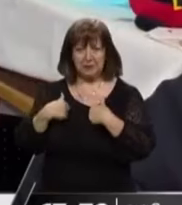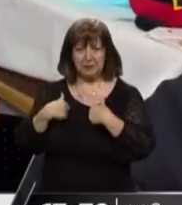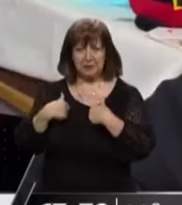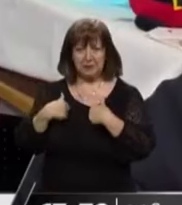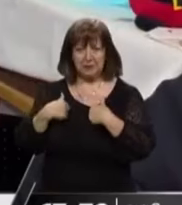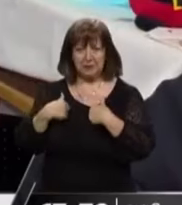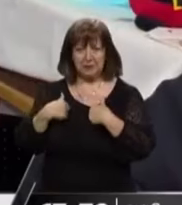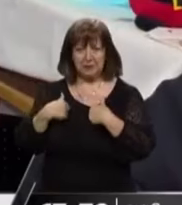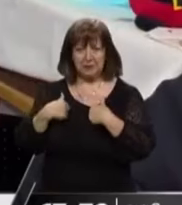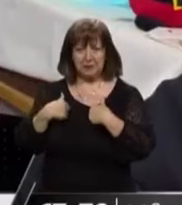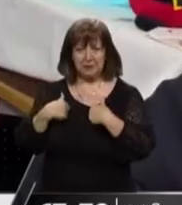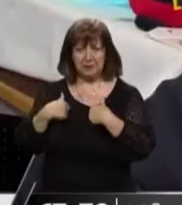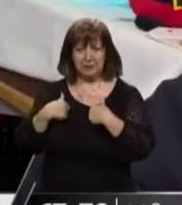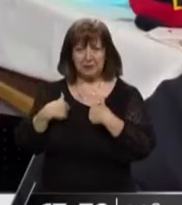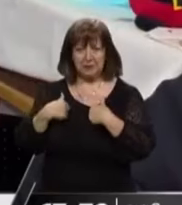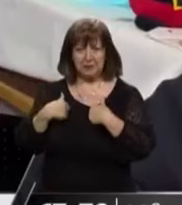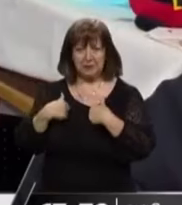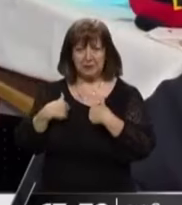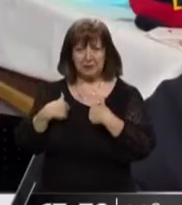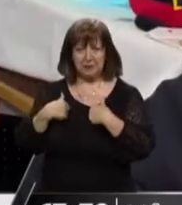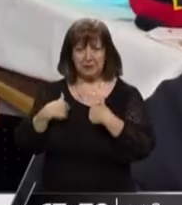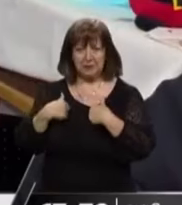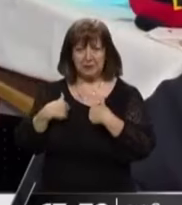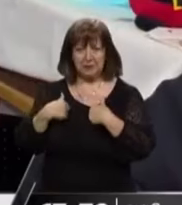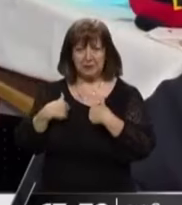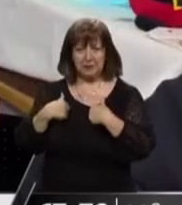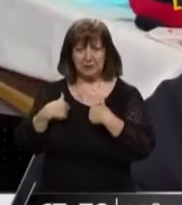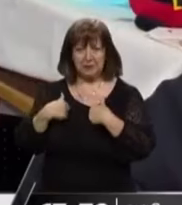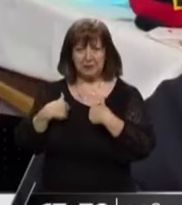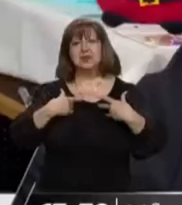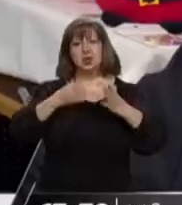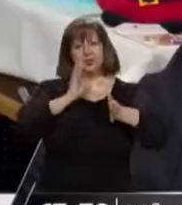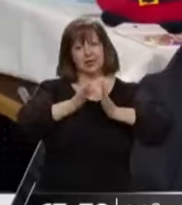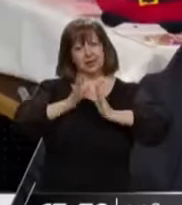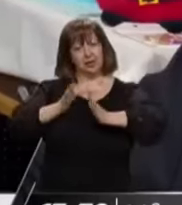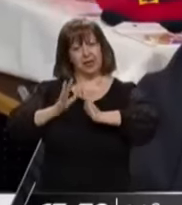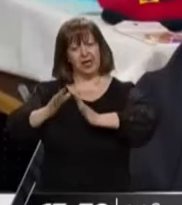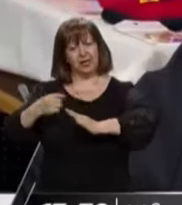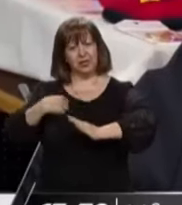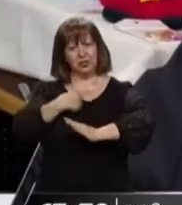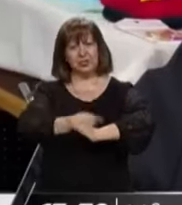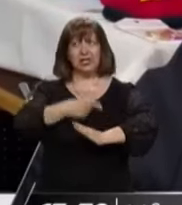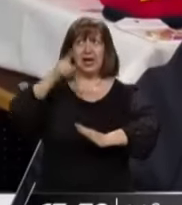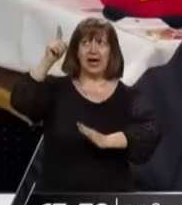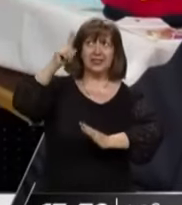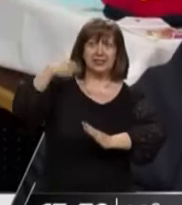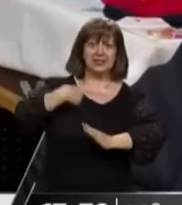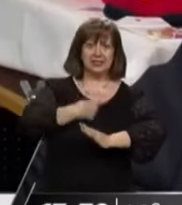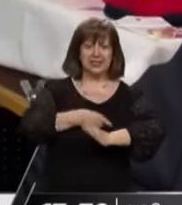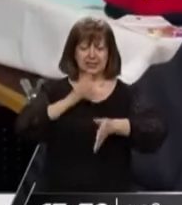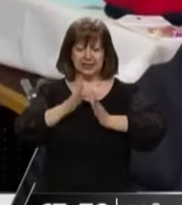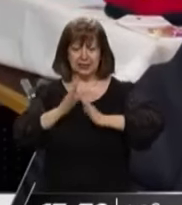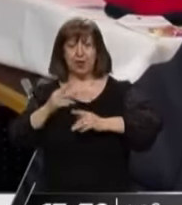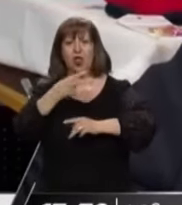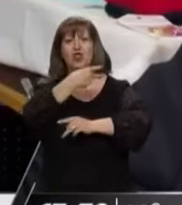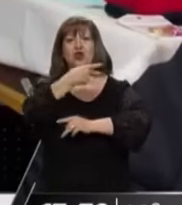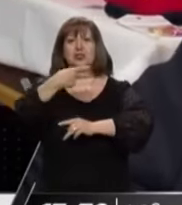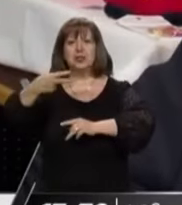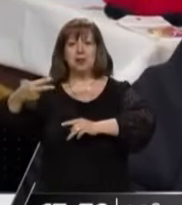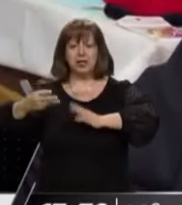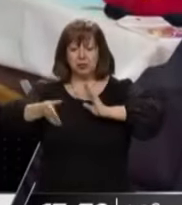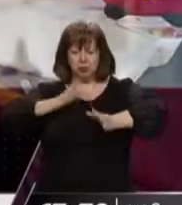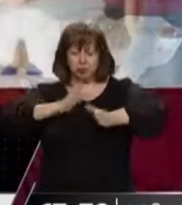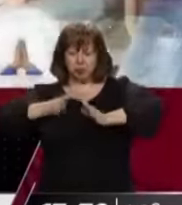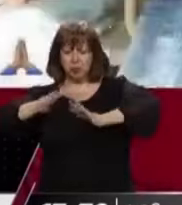volvimos hace poquito de China, gracias a Dios, salió todo bien. Pudimos hacer el tratamiento tan esperado y tan soñado. Tuvimos 2 semanas ahí en China